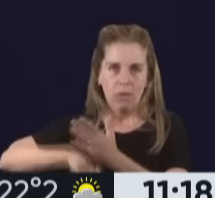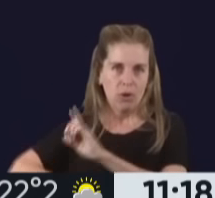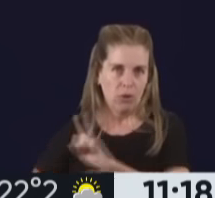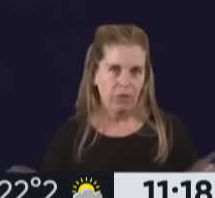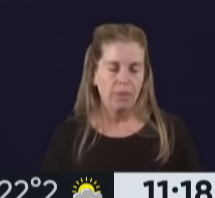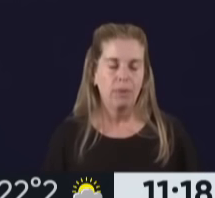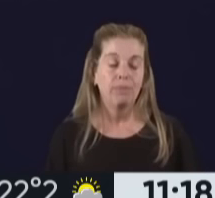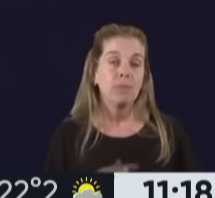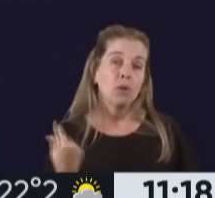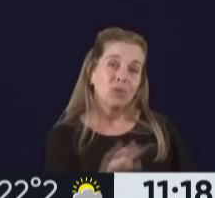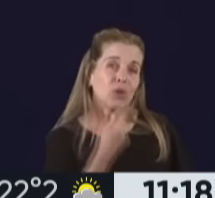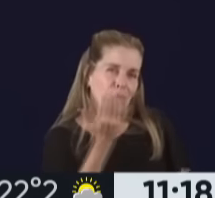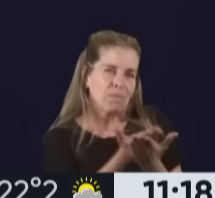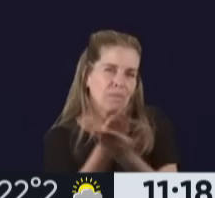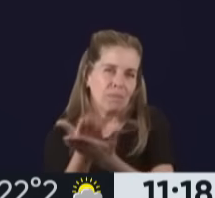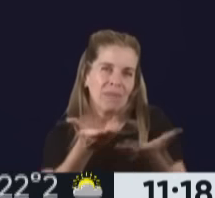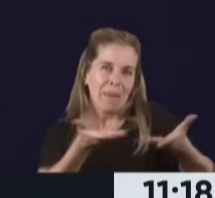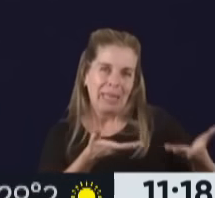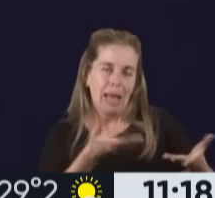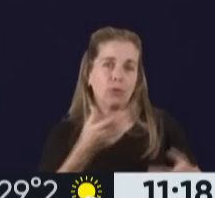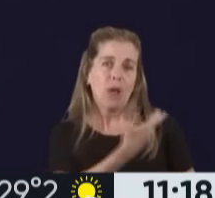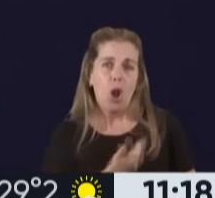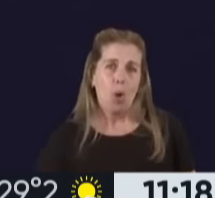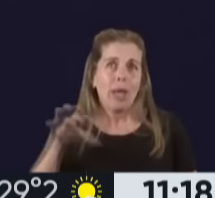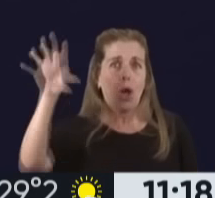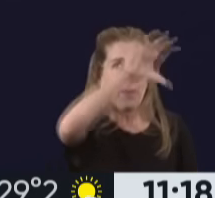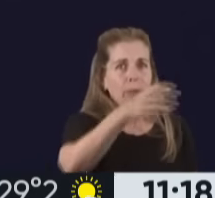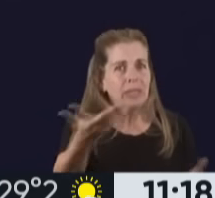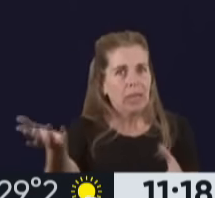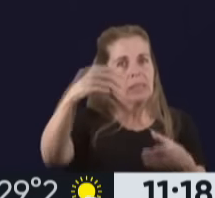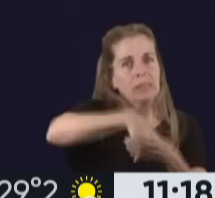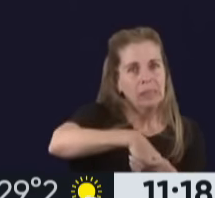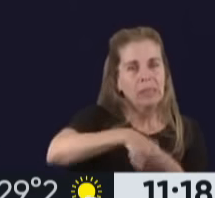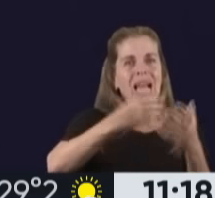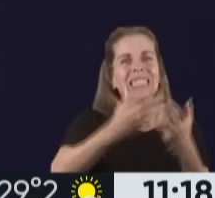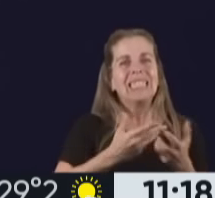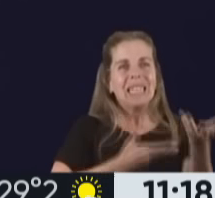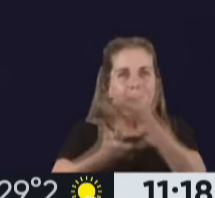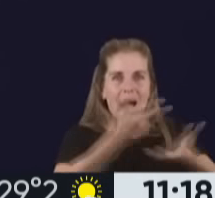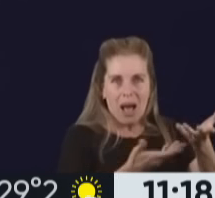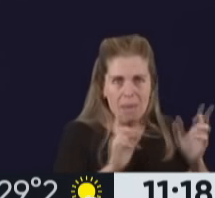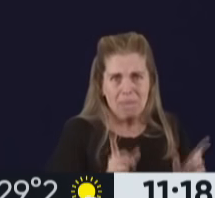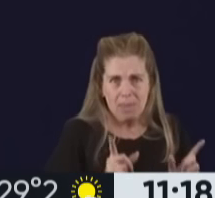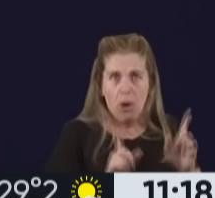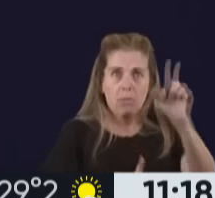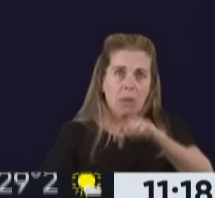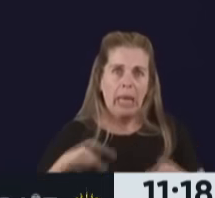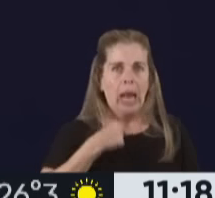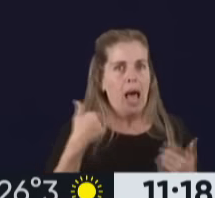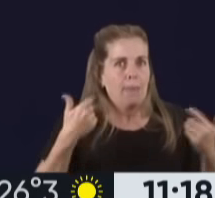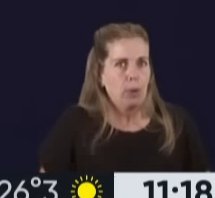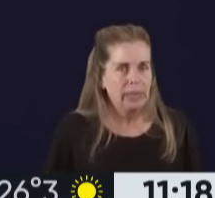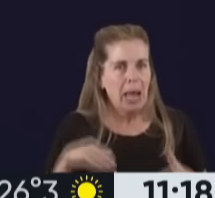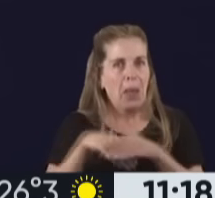Invitamos a todos los gobiernos provinciales a que ingresen al nuevo sistema. Para quienes quieran aprovechar la nueva medida, el Banco Nación